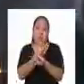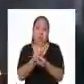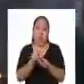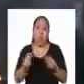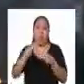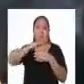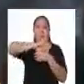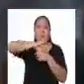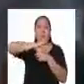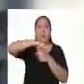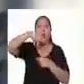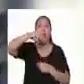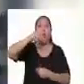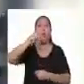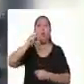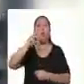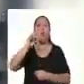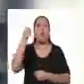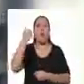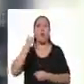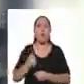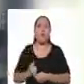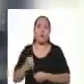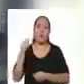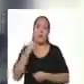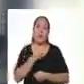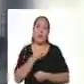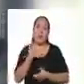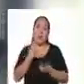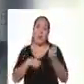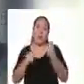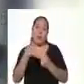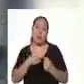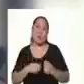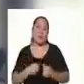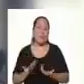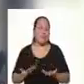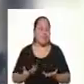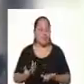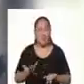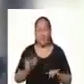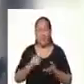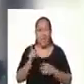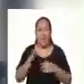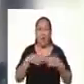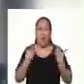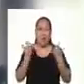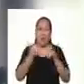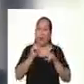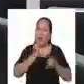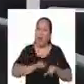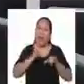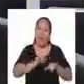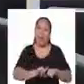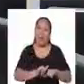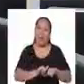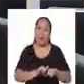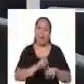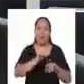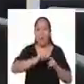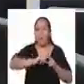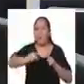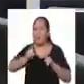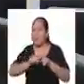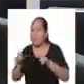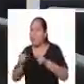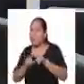de Polvos Azules. Los comerciantes se vieron obligados a abandonar el centro de la ciudad. Sin embargo,